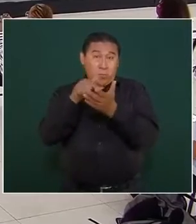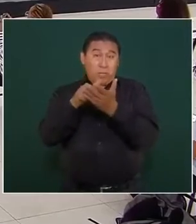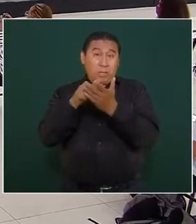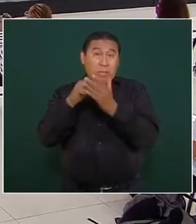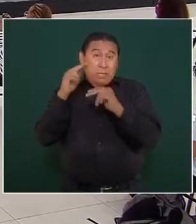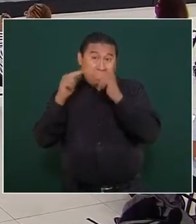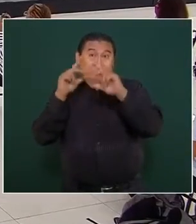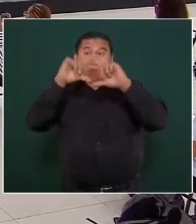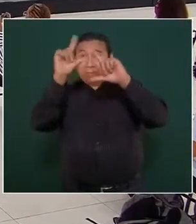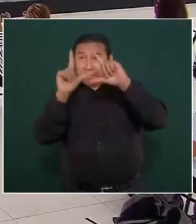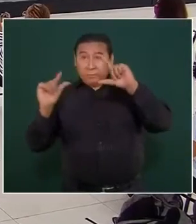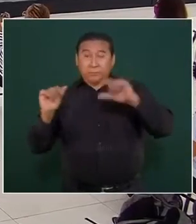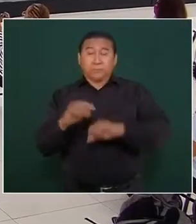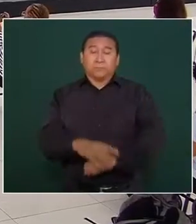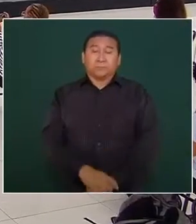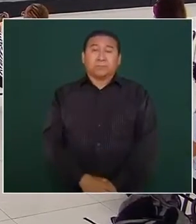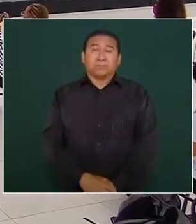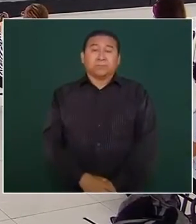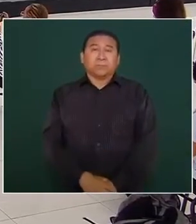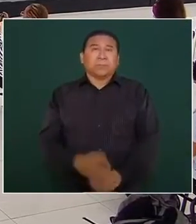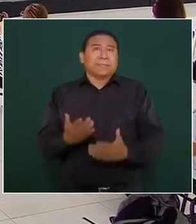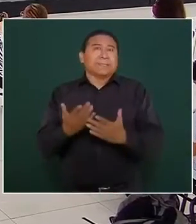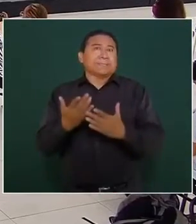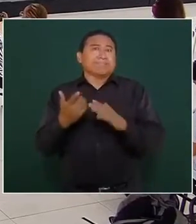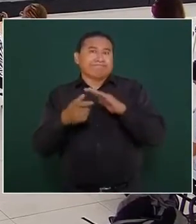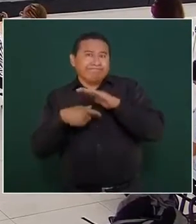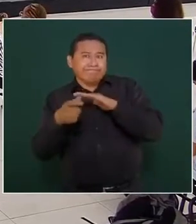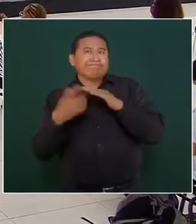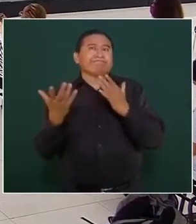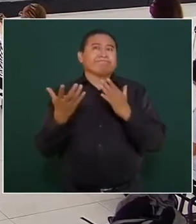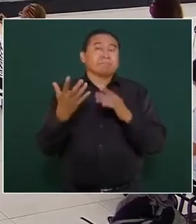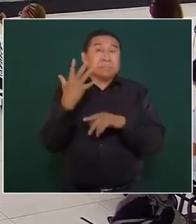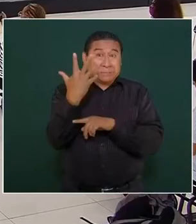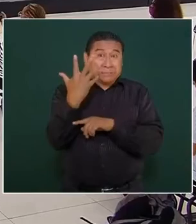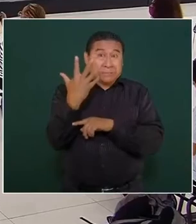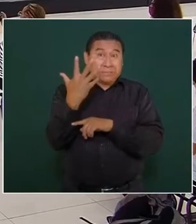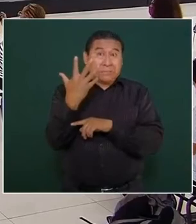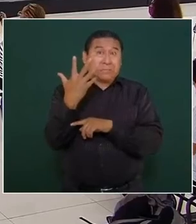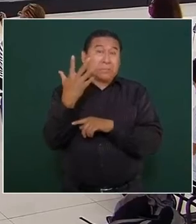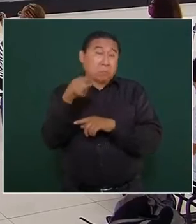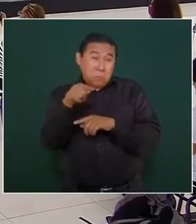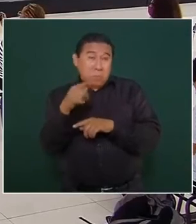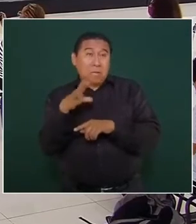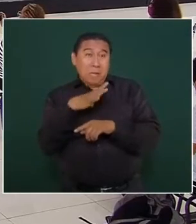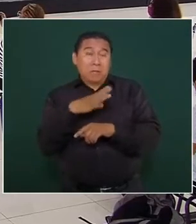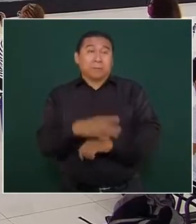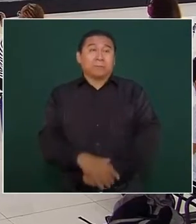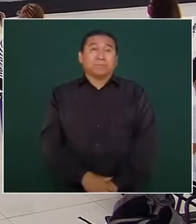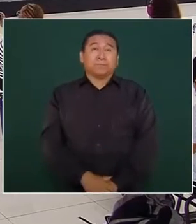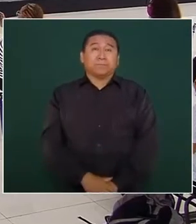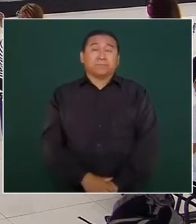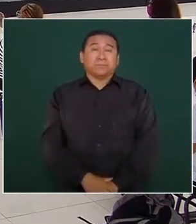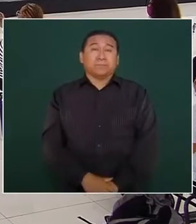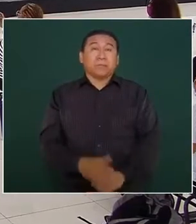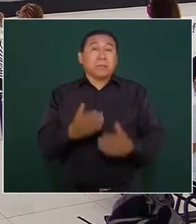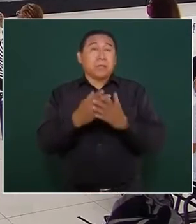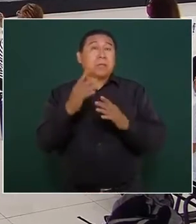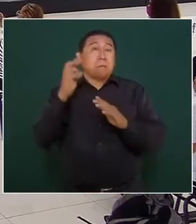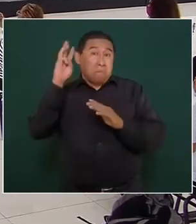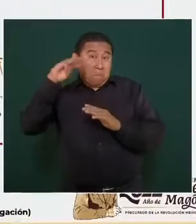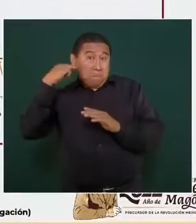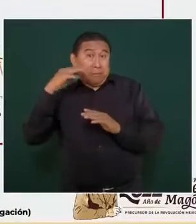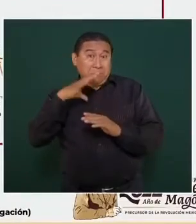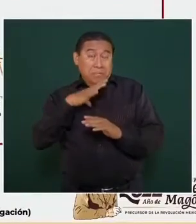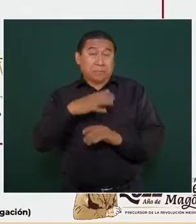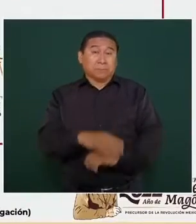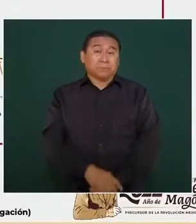nivel nacional. En extorsiones, 5 delitos presentados en marzo,